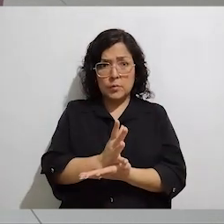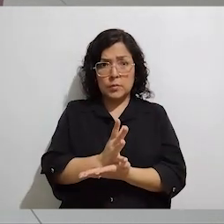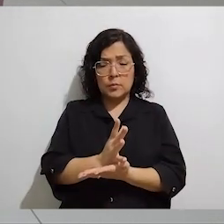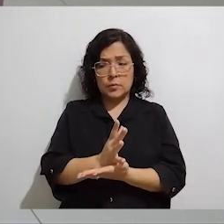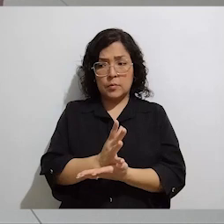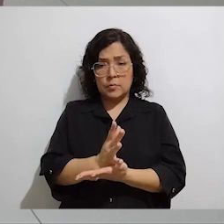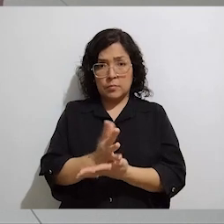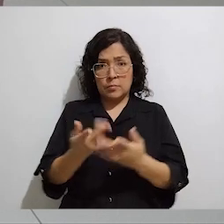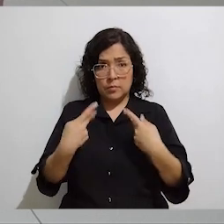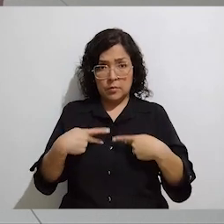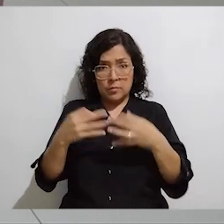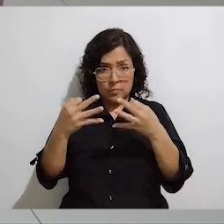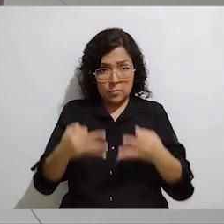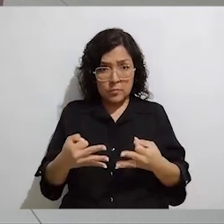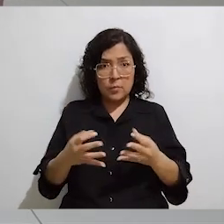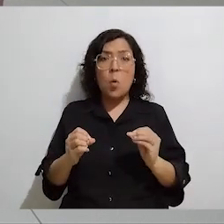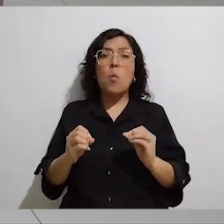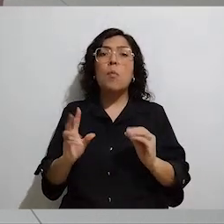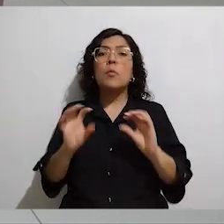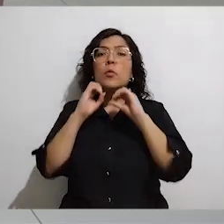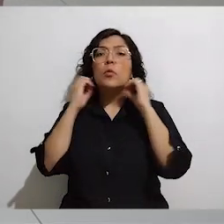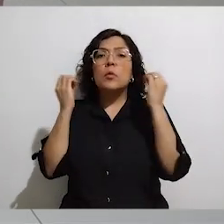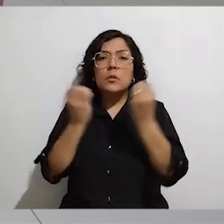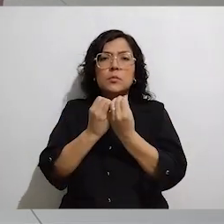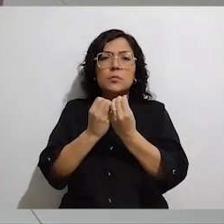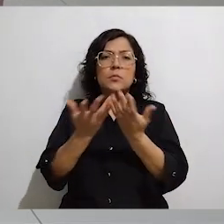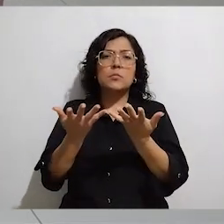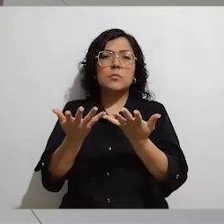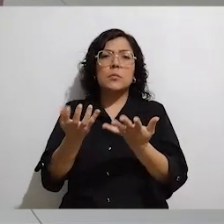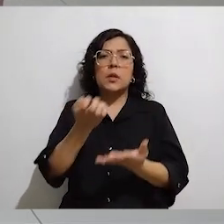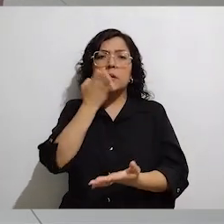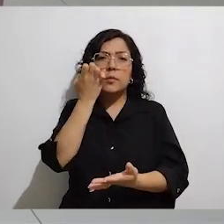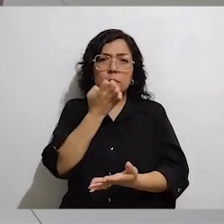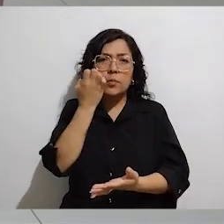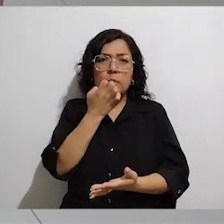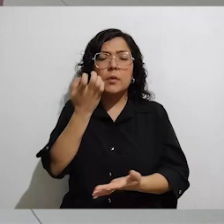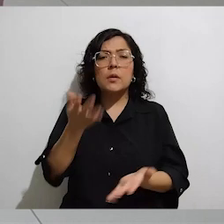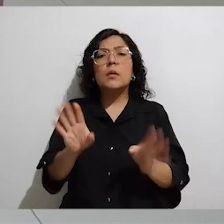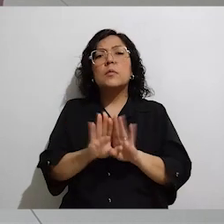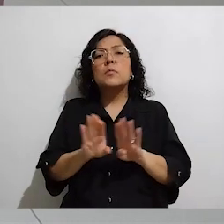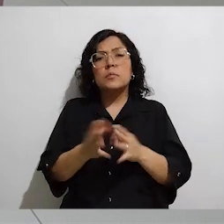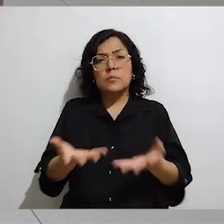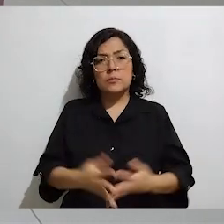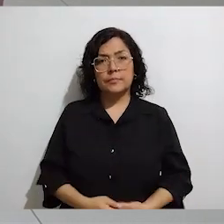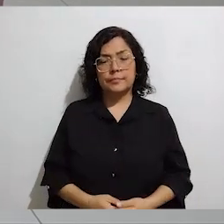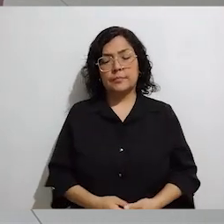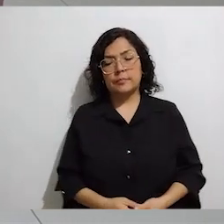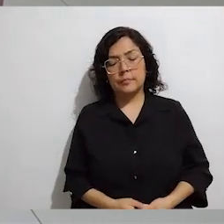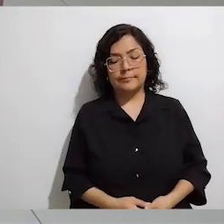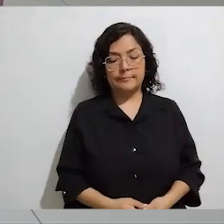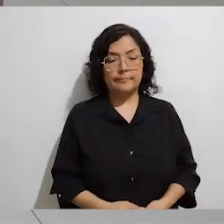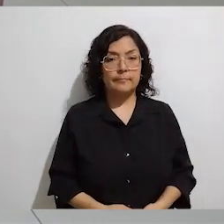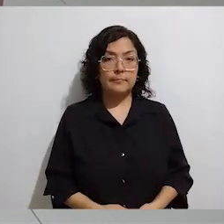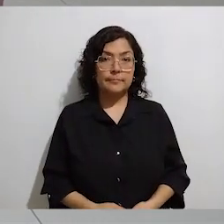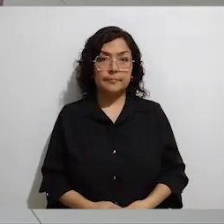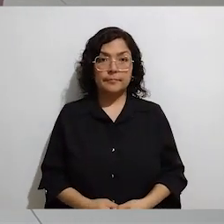ciudadanía o también organizaciones sociales, instituciones educativas, etcétera. Déjenles comento que